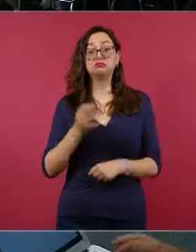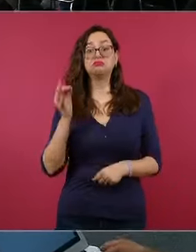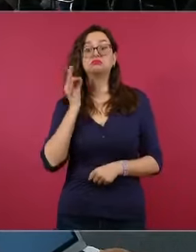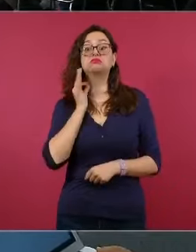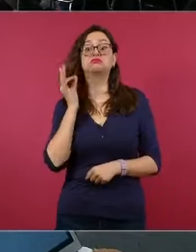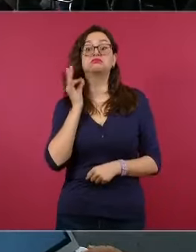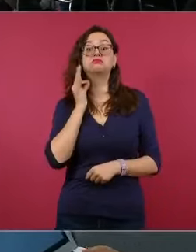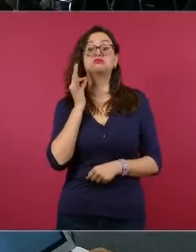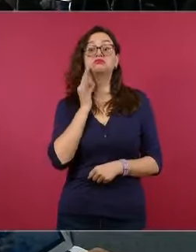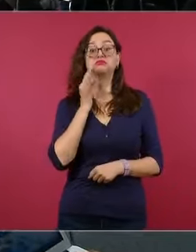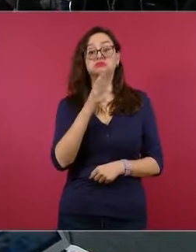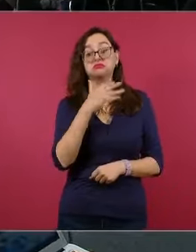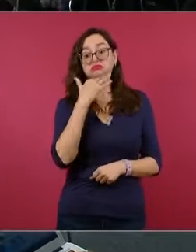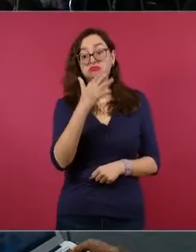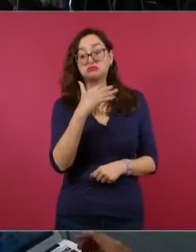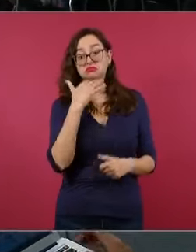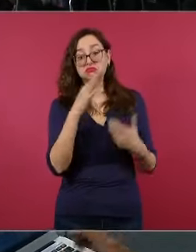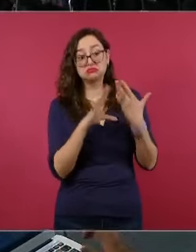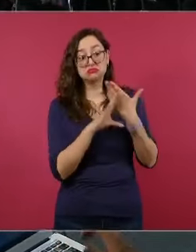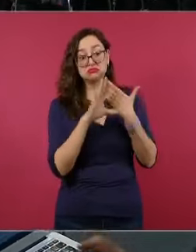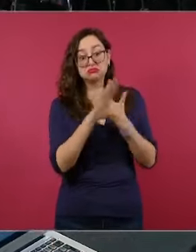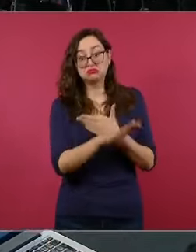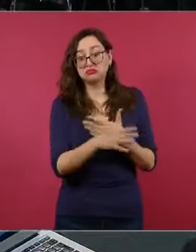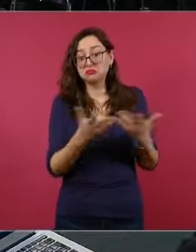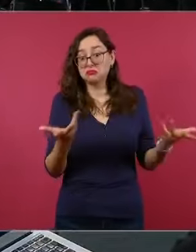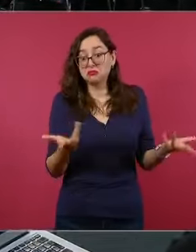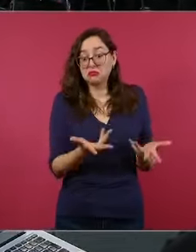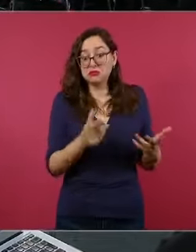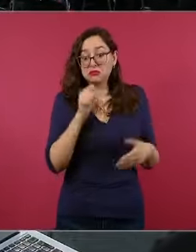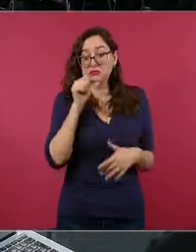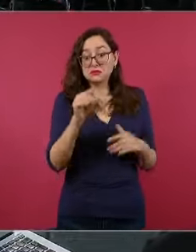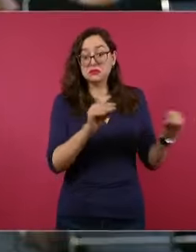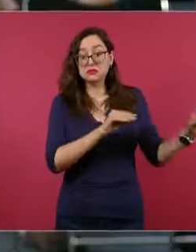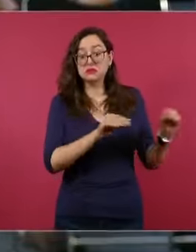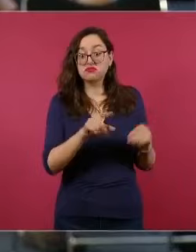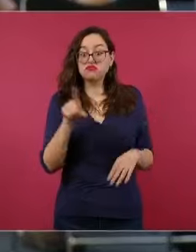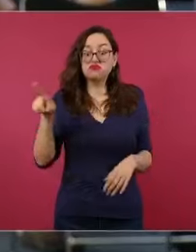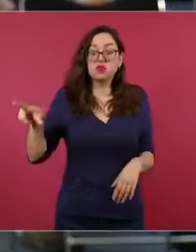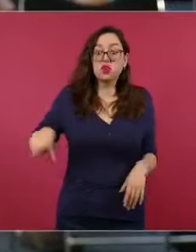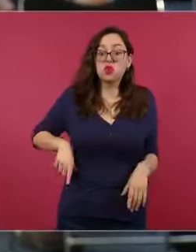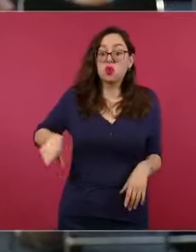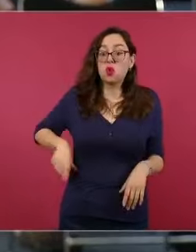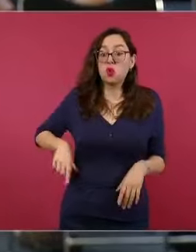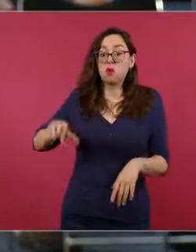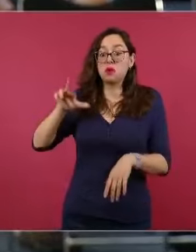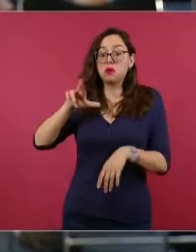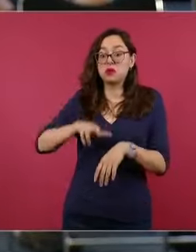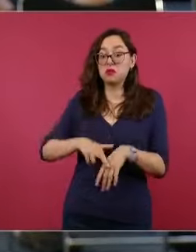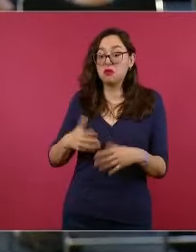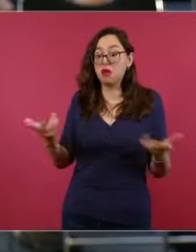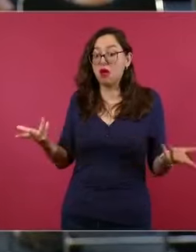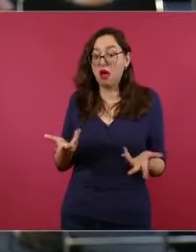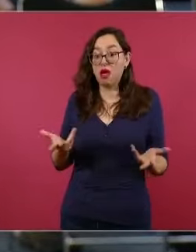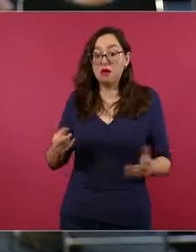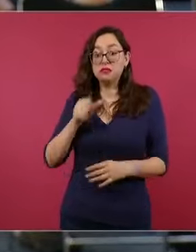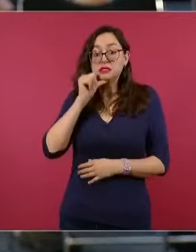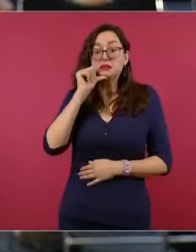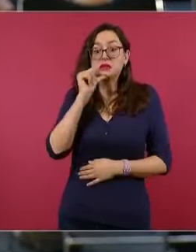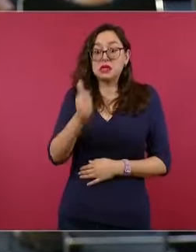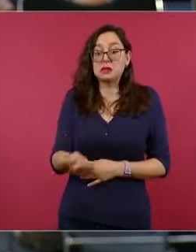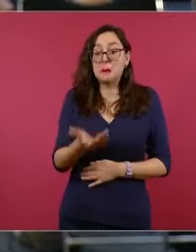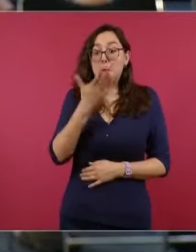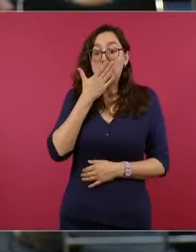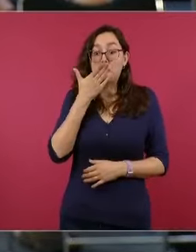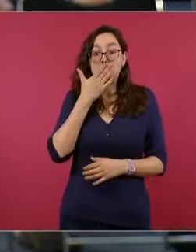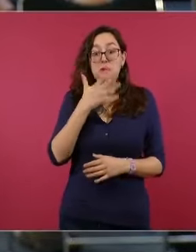con durazo con con el que usted dice que es muy buen gobernador y al hombre se le está cayendo a pedazos el el